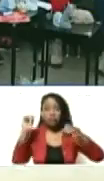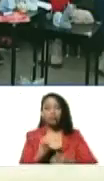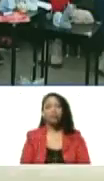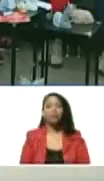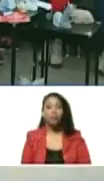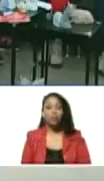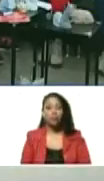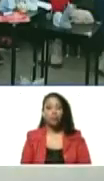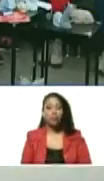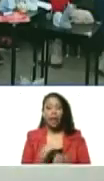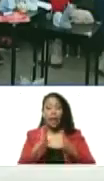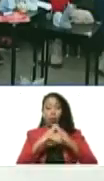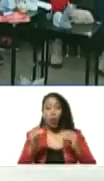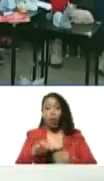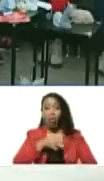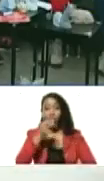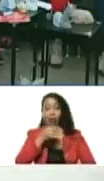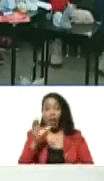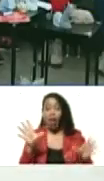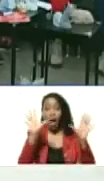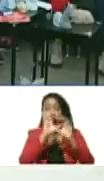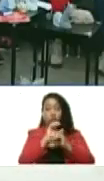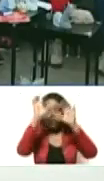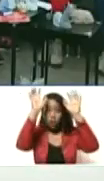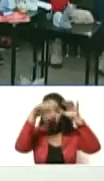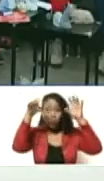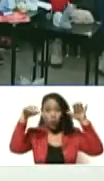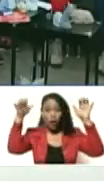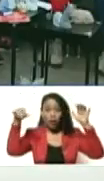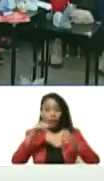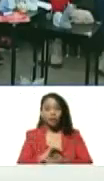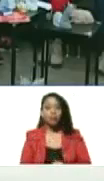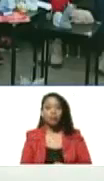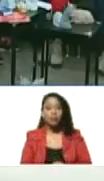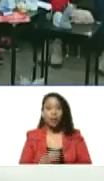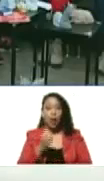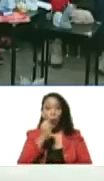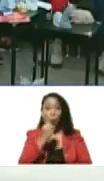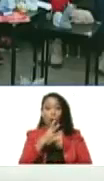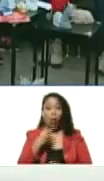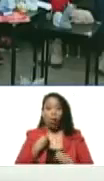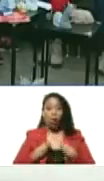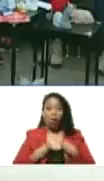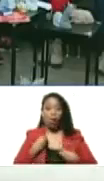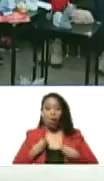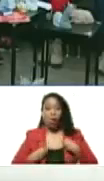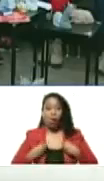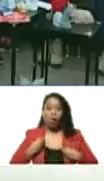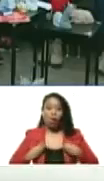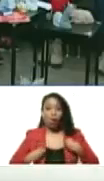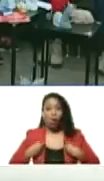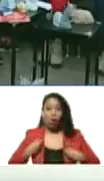Y todas las tardes y noches cuando llueve, bueno, uno está